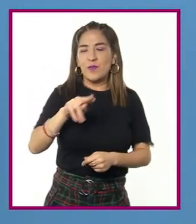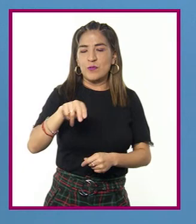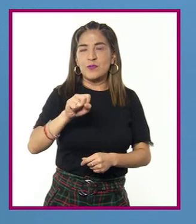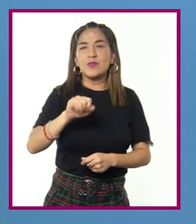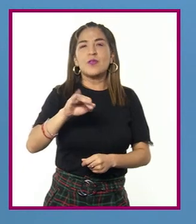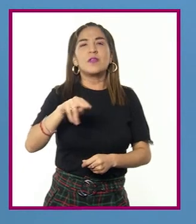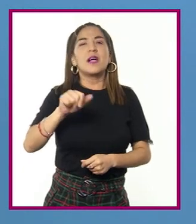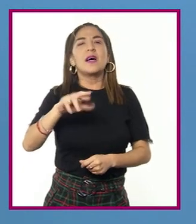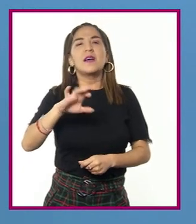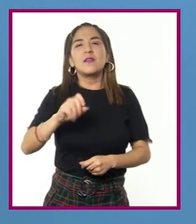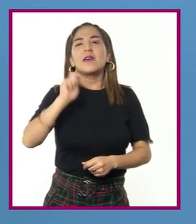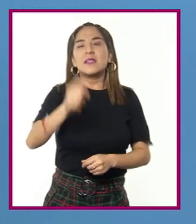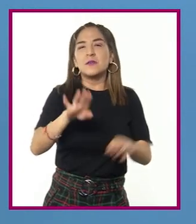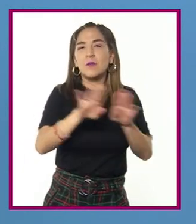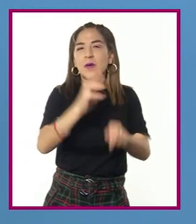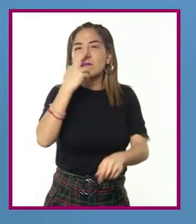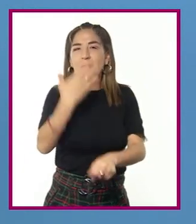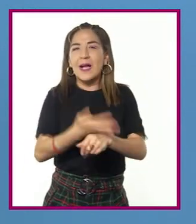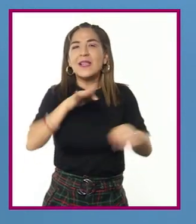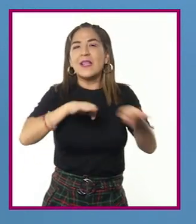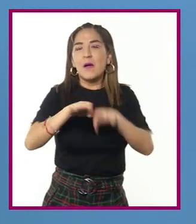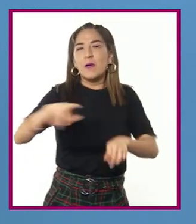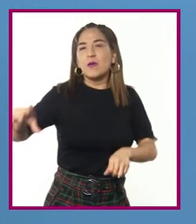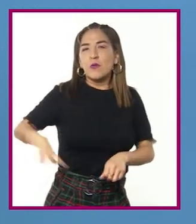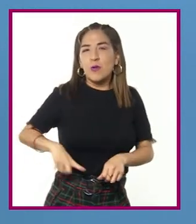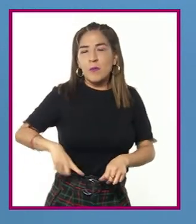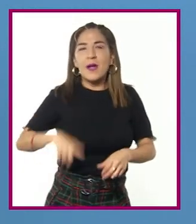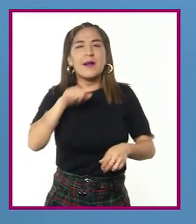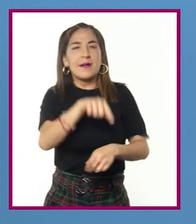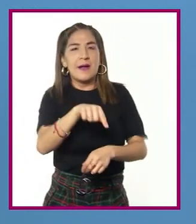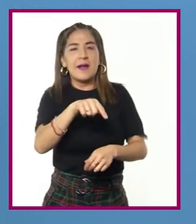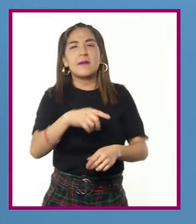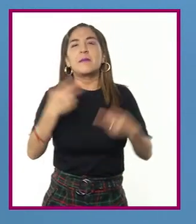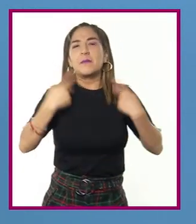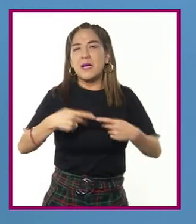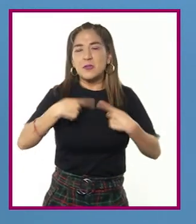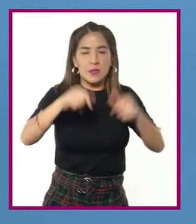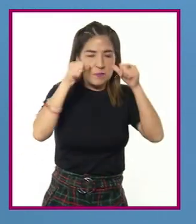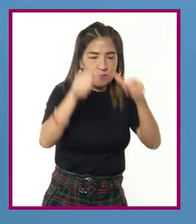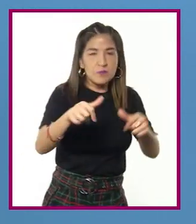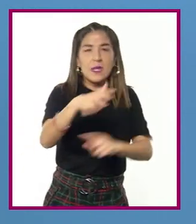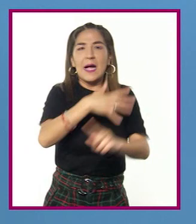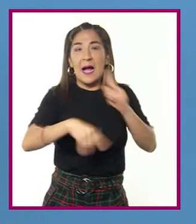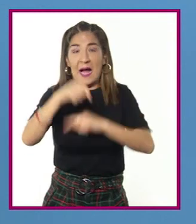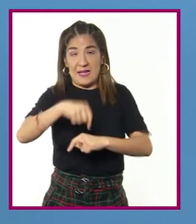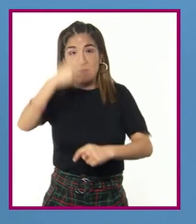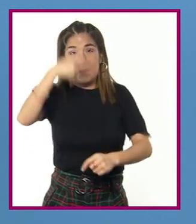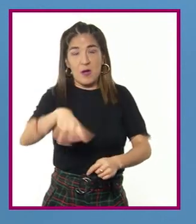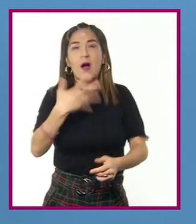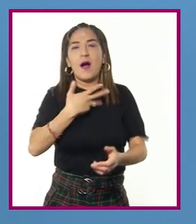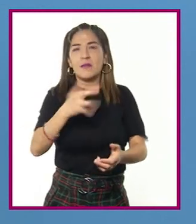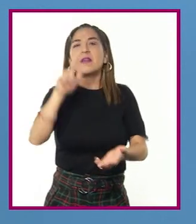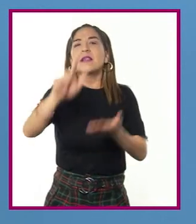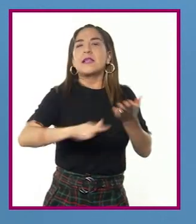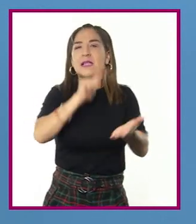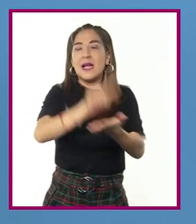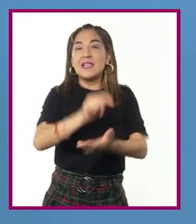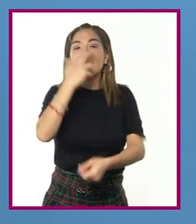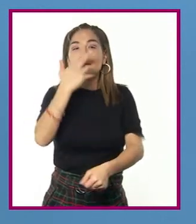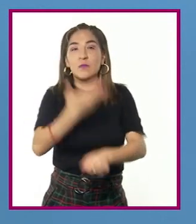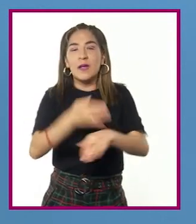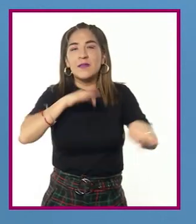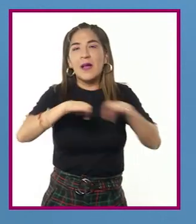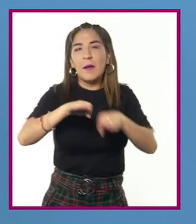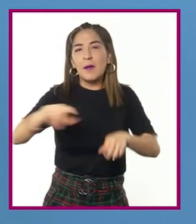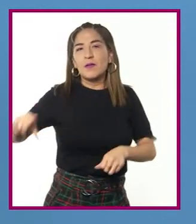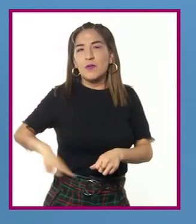desempeña profesionalmente un empleo público. En México existe una ley federal de responsabilidades de los